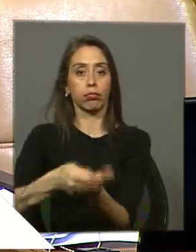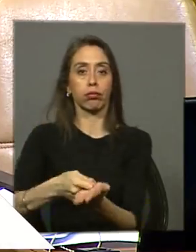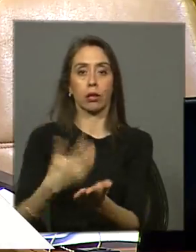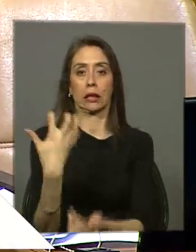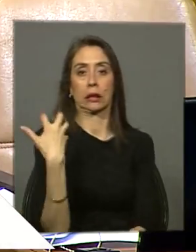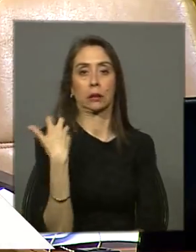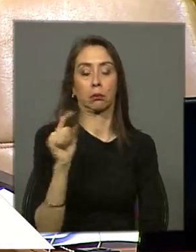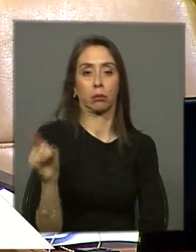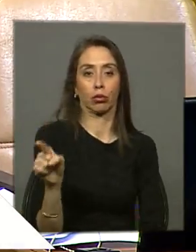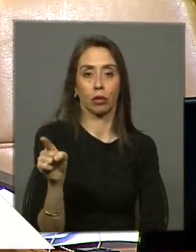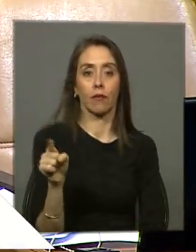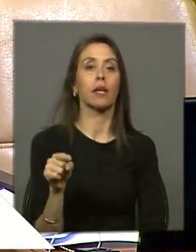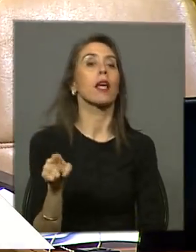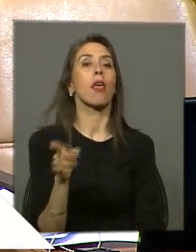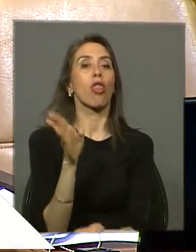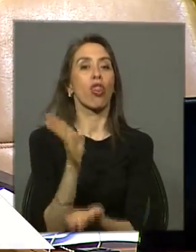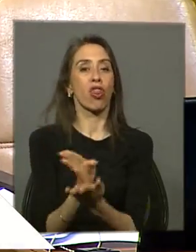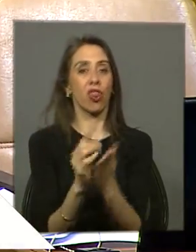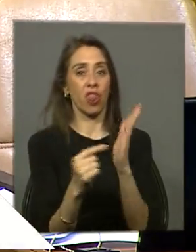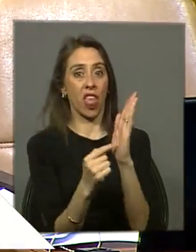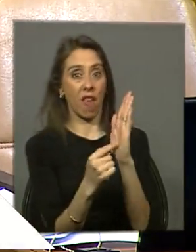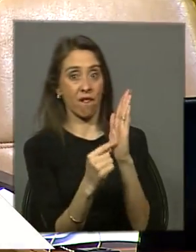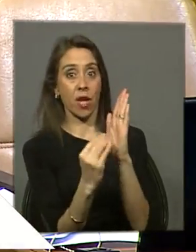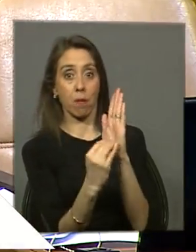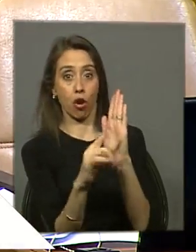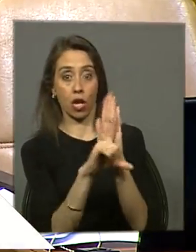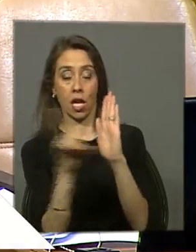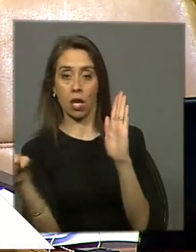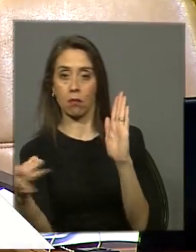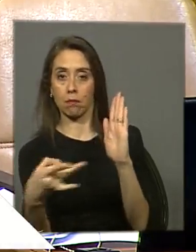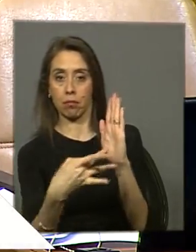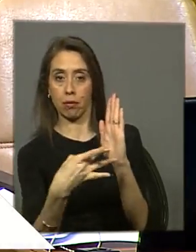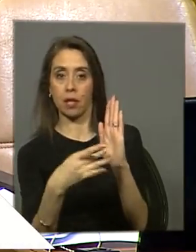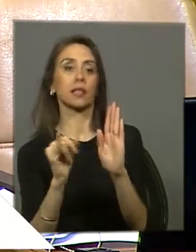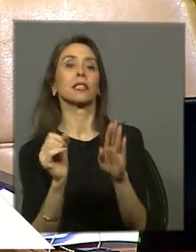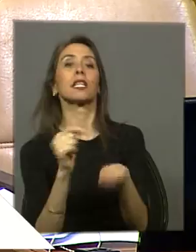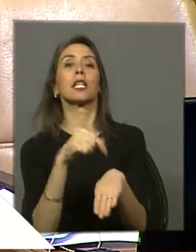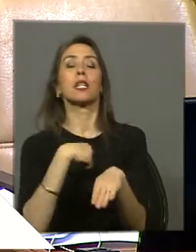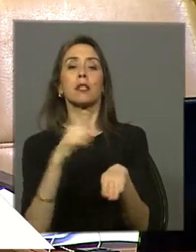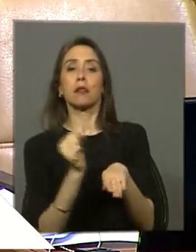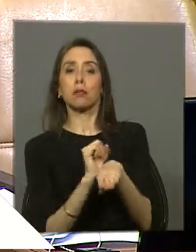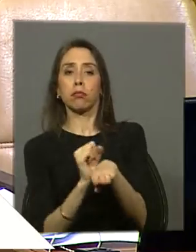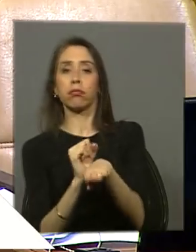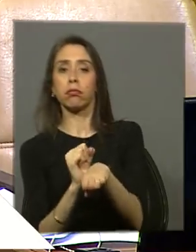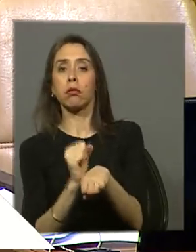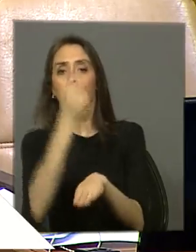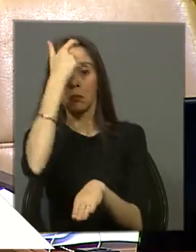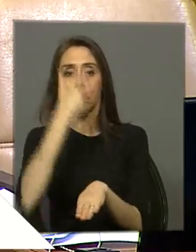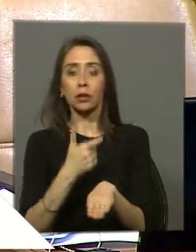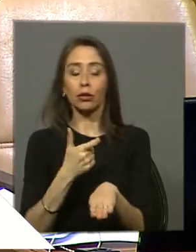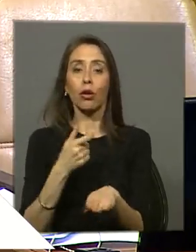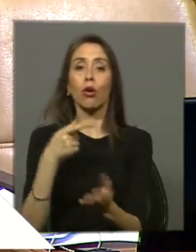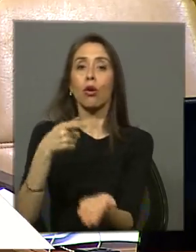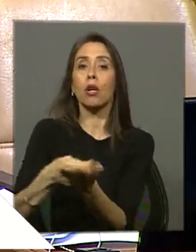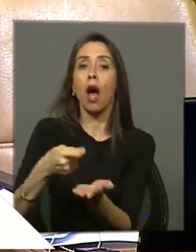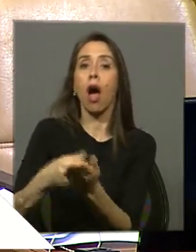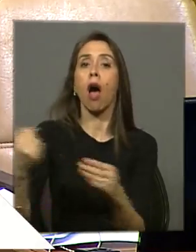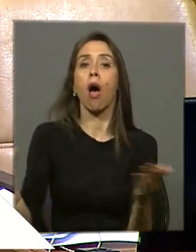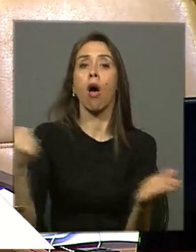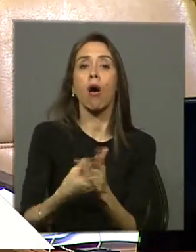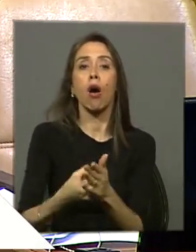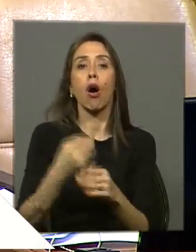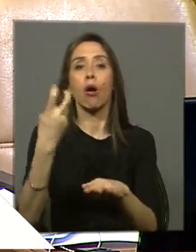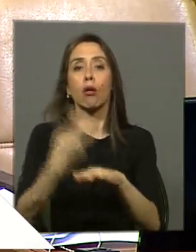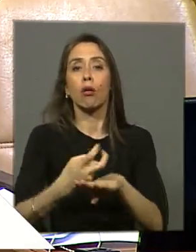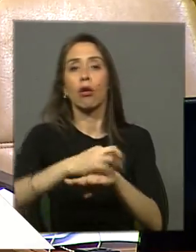por lo tanto es este deber el que se infringe cuando se produce daño a la persona o bienes del consumidor como es el caso del